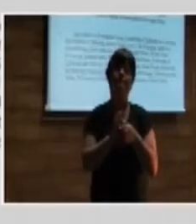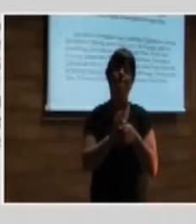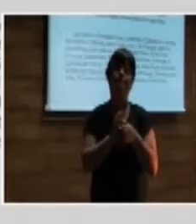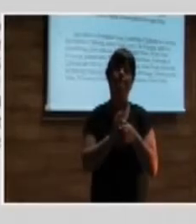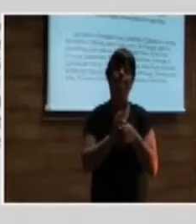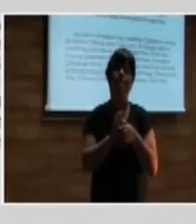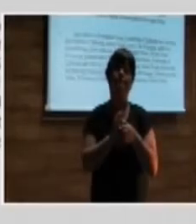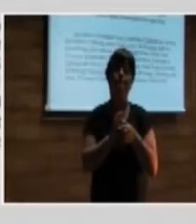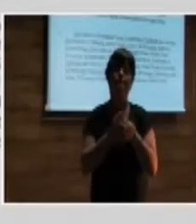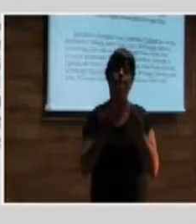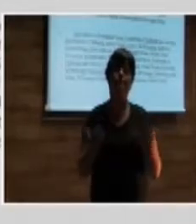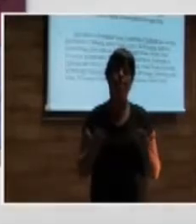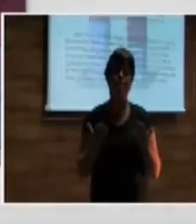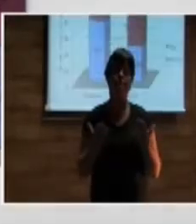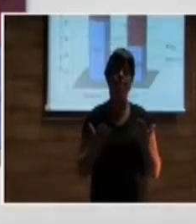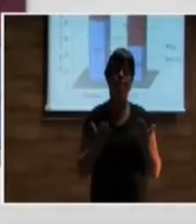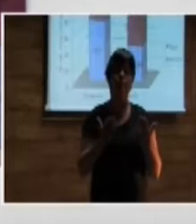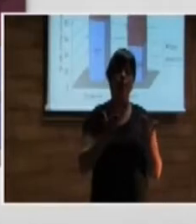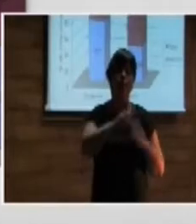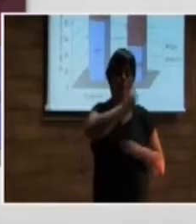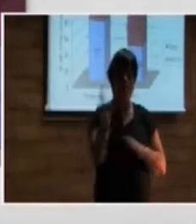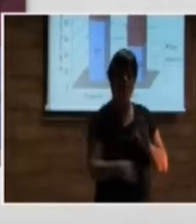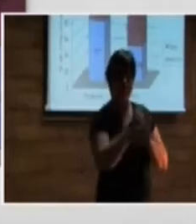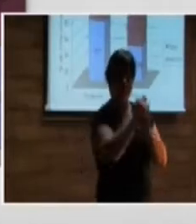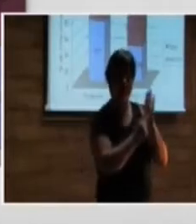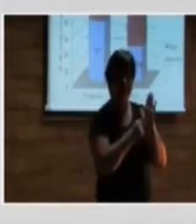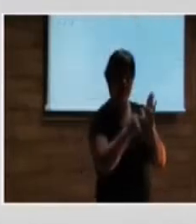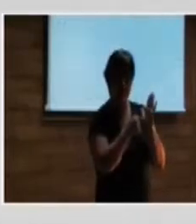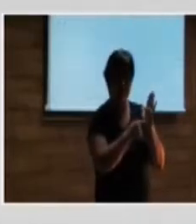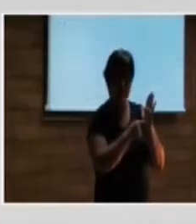cuánto soportamos los multifactores.